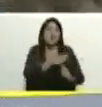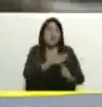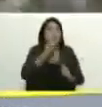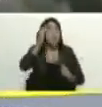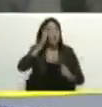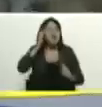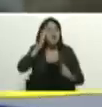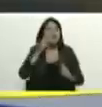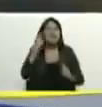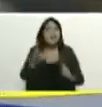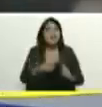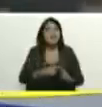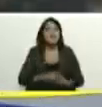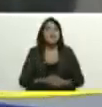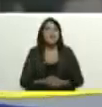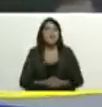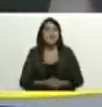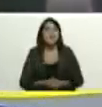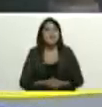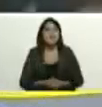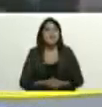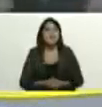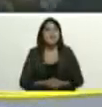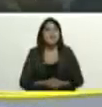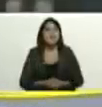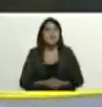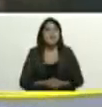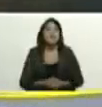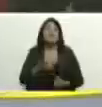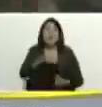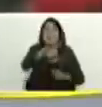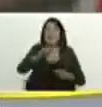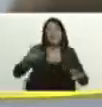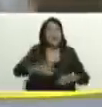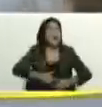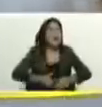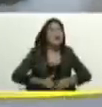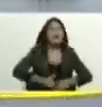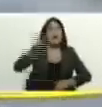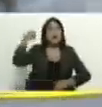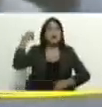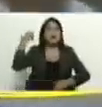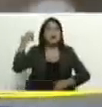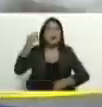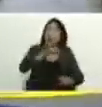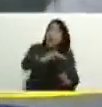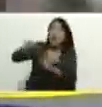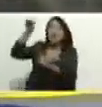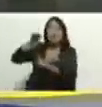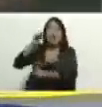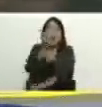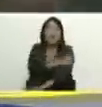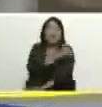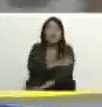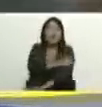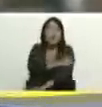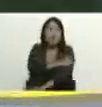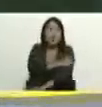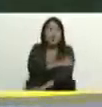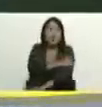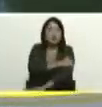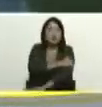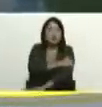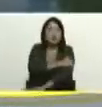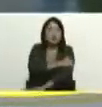conciencia, boca y oreja, y pueblo arrecho en contra de la oligarquía que